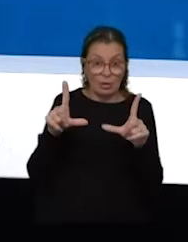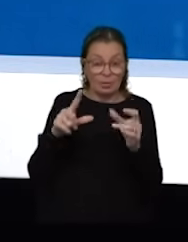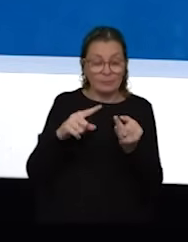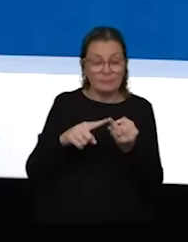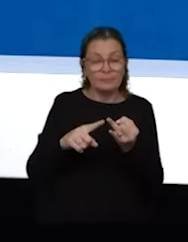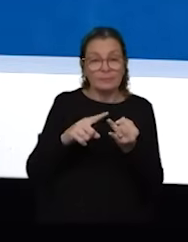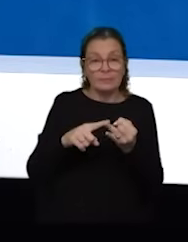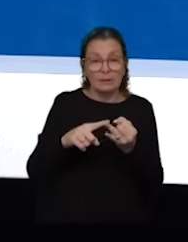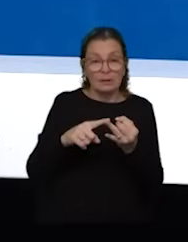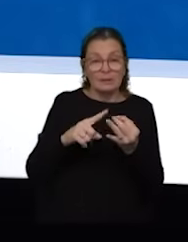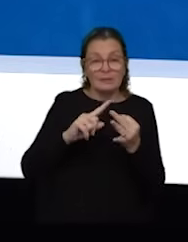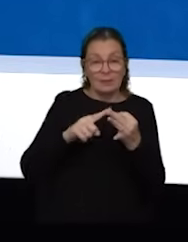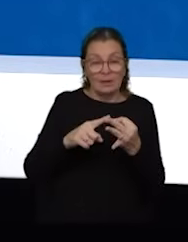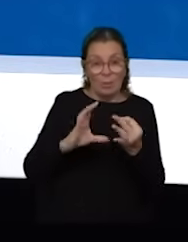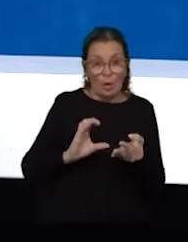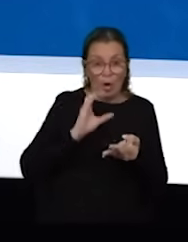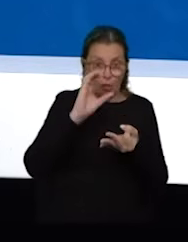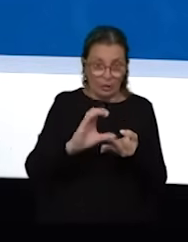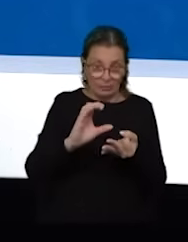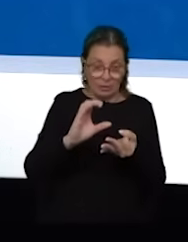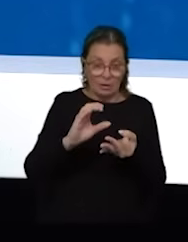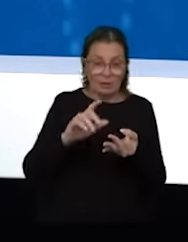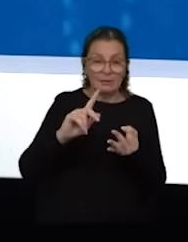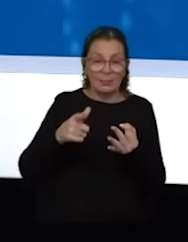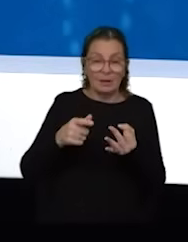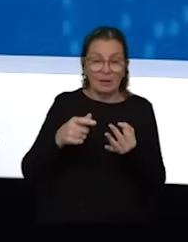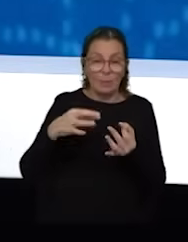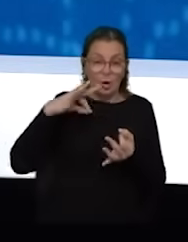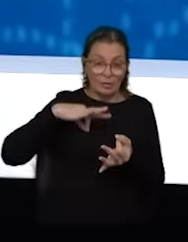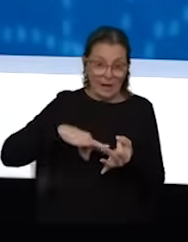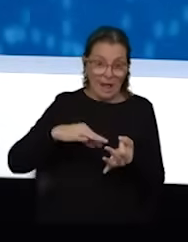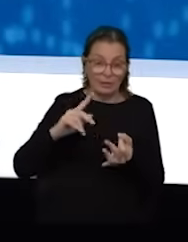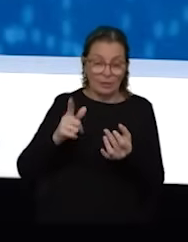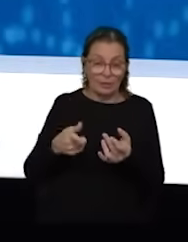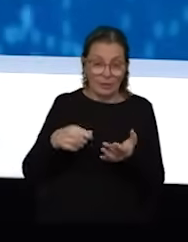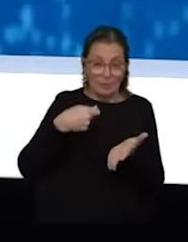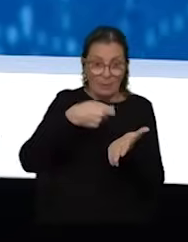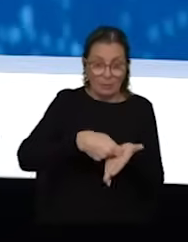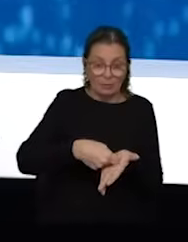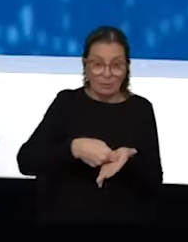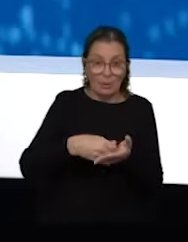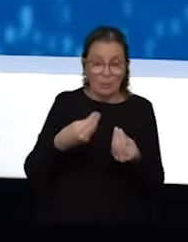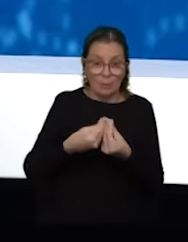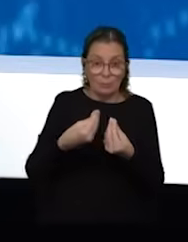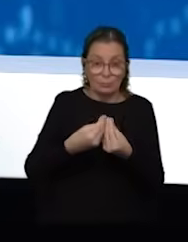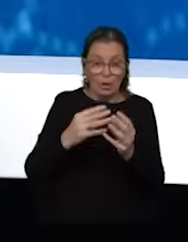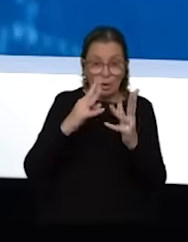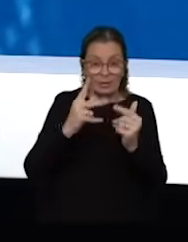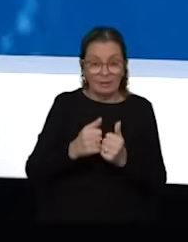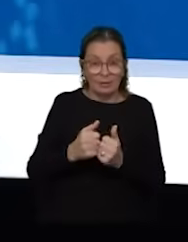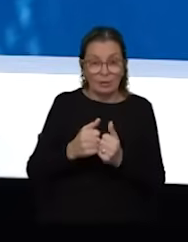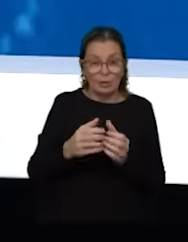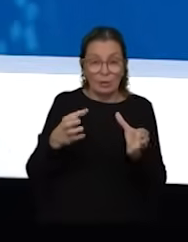televisión a través de las donaciones pero también a partir de los salarios que aportan muchas veces a las organizaciones